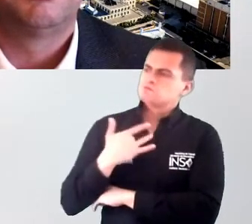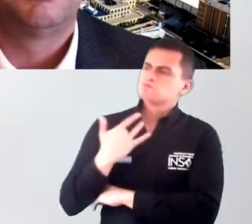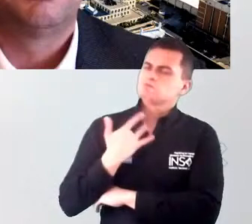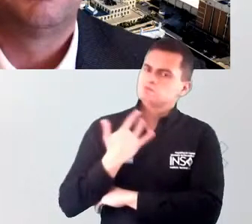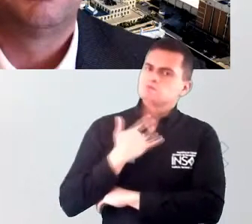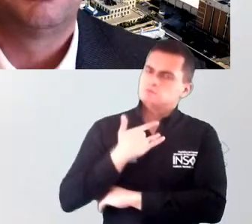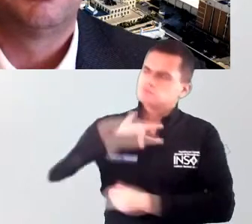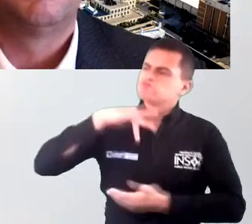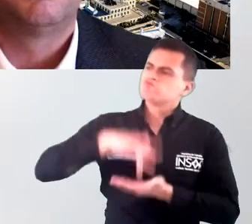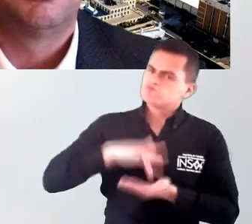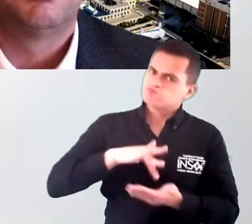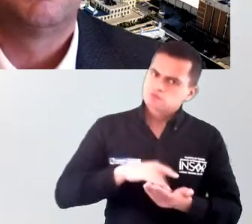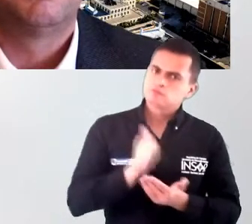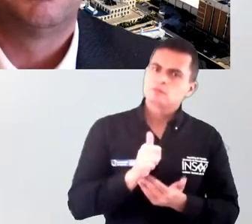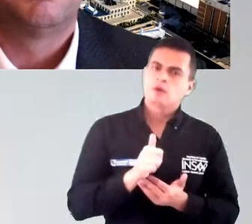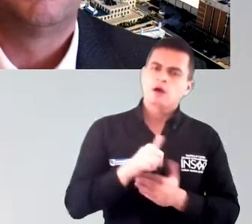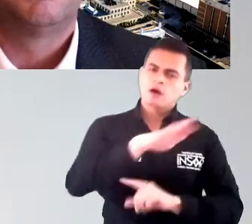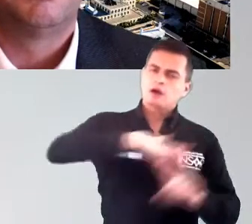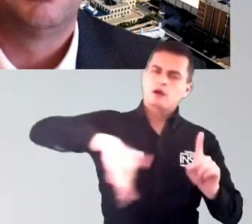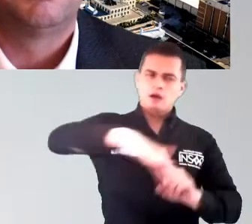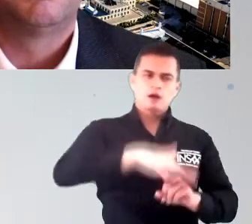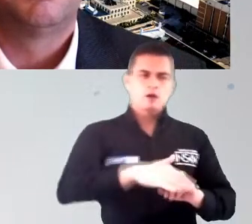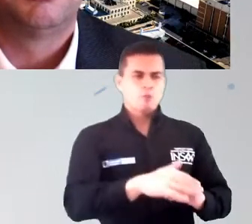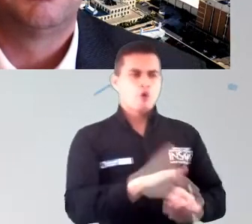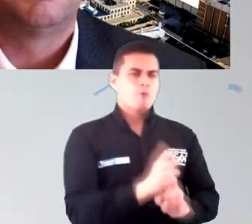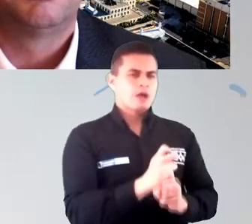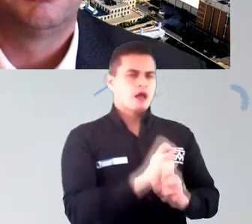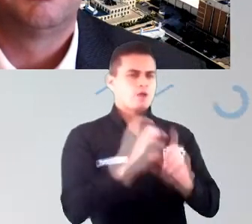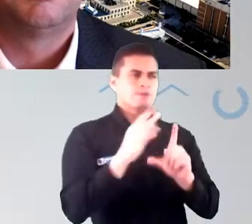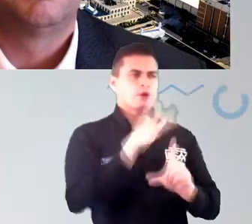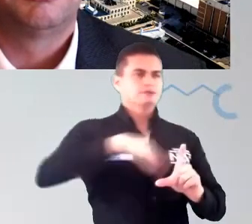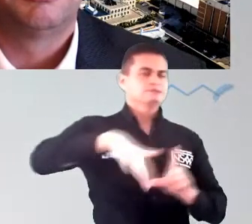de los entornos complicados en los que podemos estar?